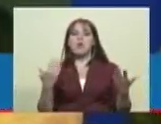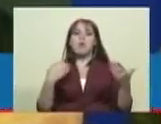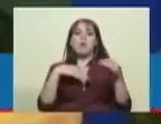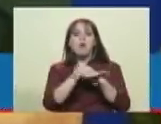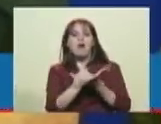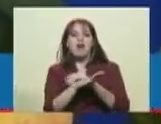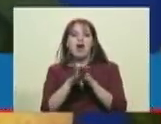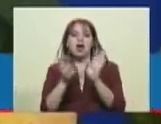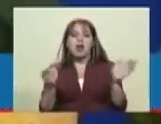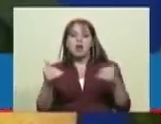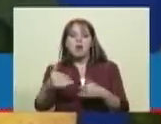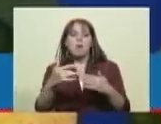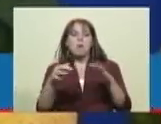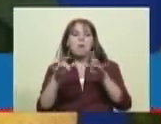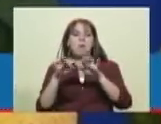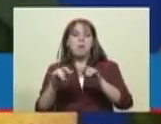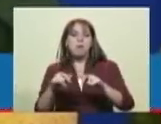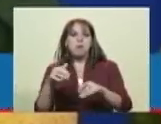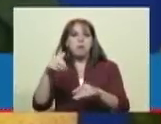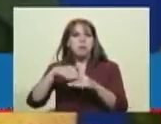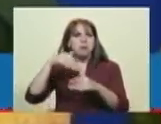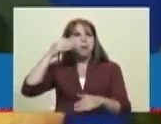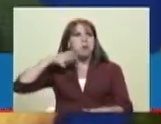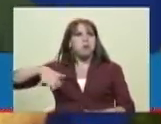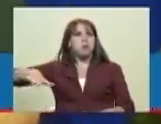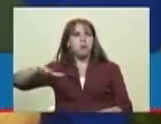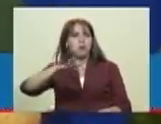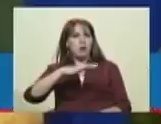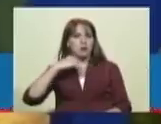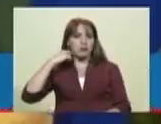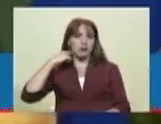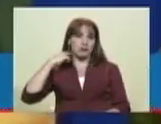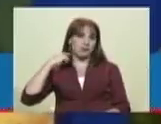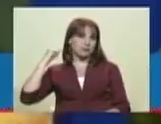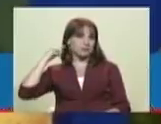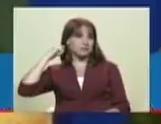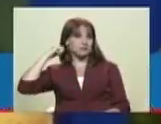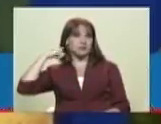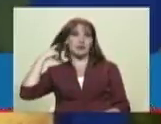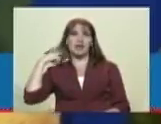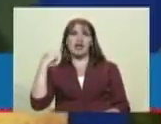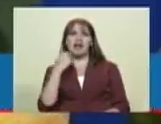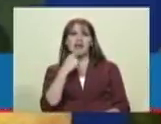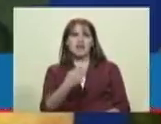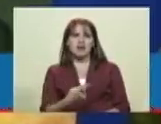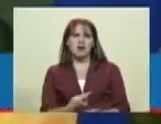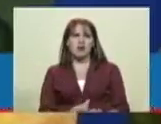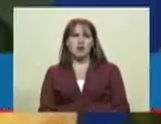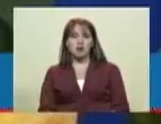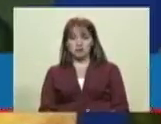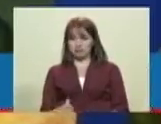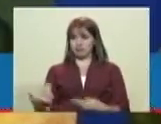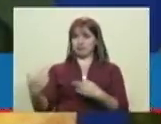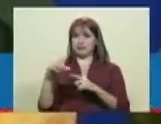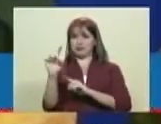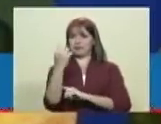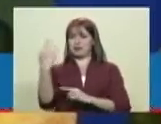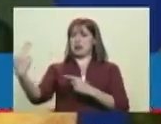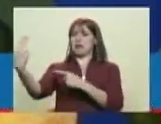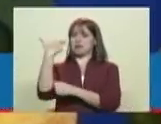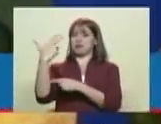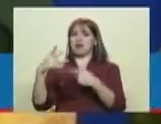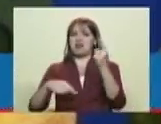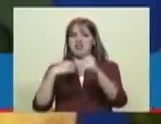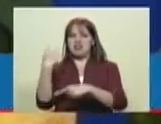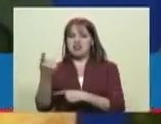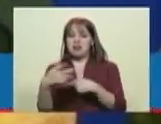de votación de ese pueblo. Y esa coordinadora de centro de votación le dijo, "Me vas a tener que matar, pero no te voy a decir dónde